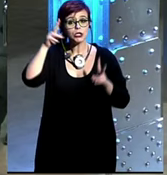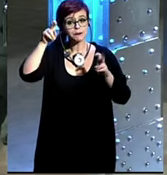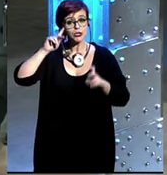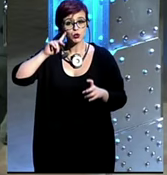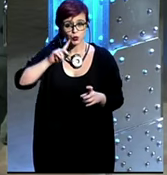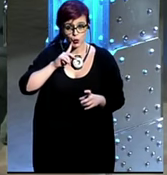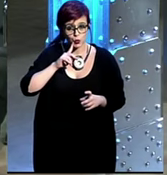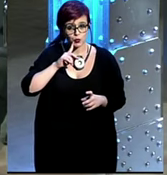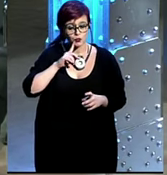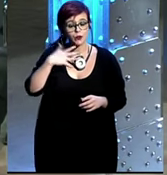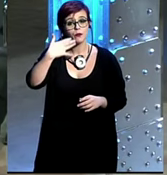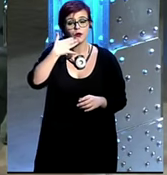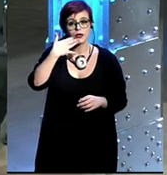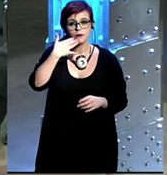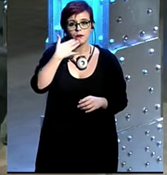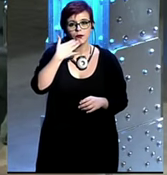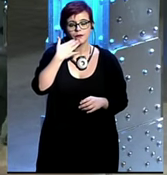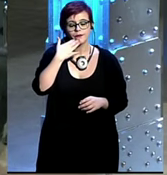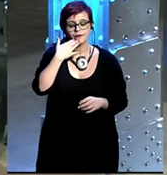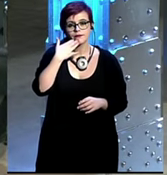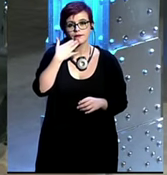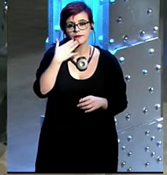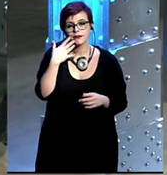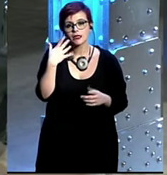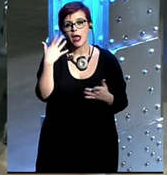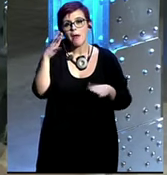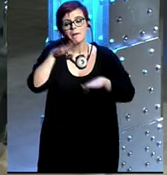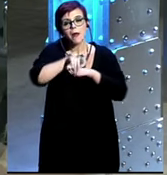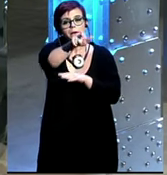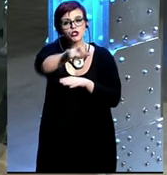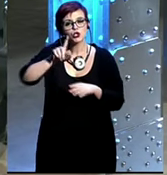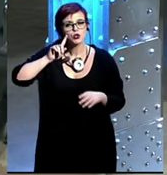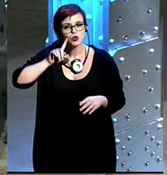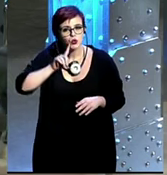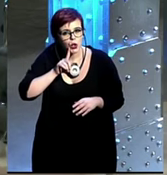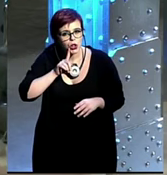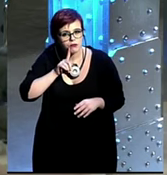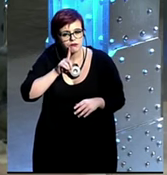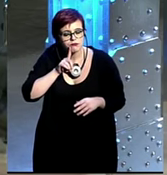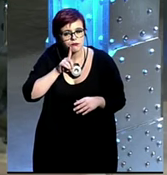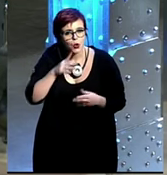¿no? Es decir, ¿qué es mejor para un sordo?